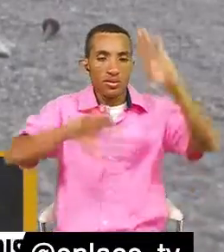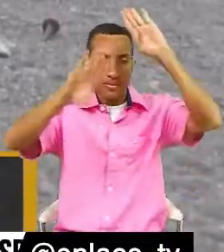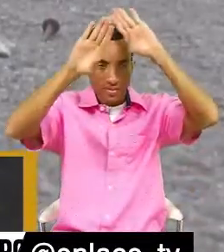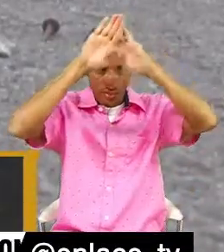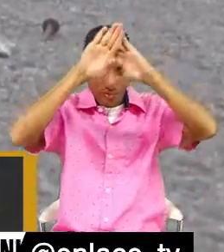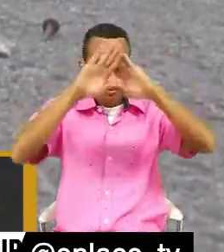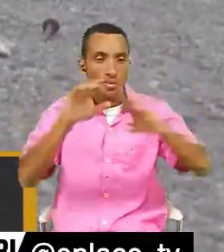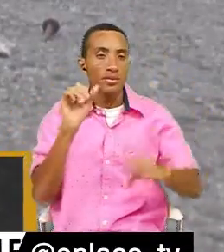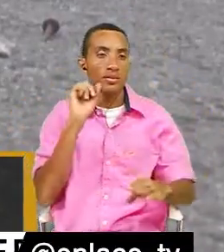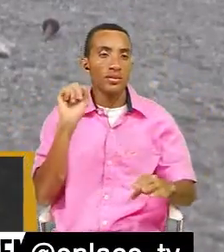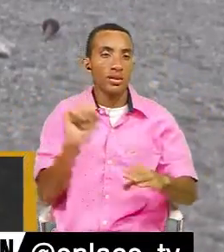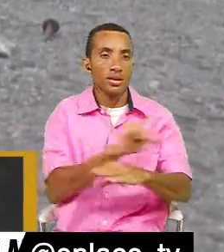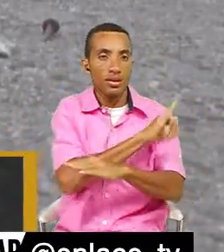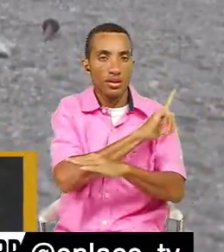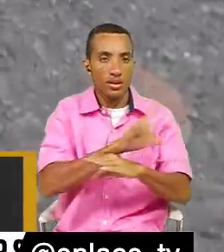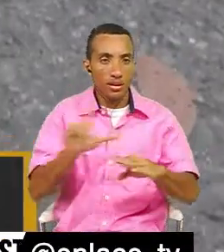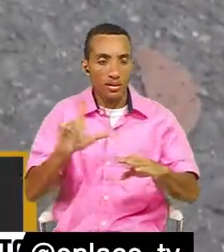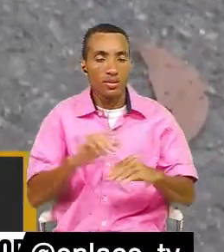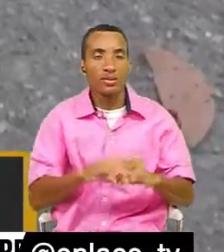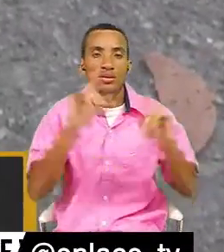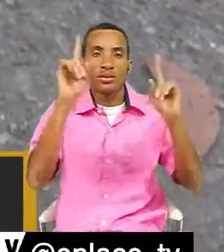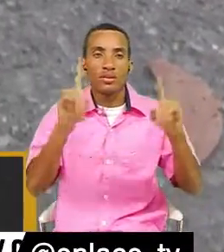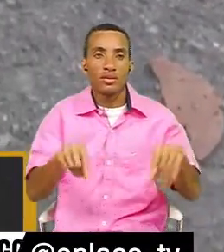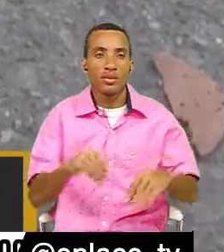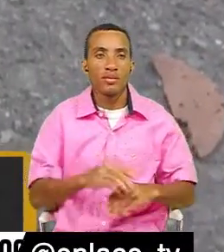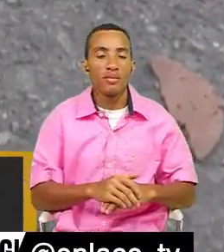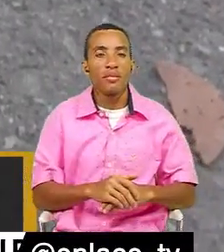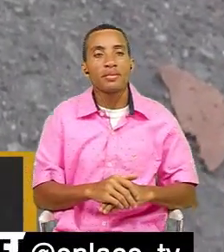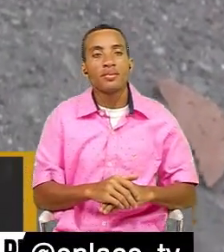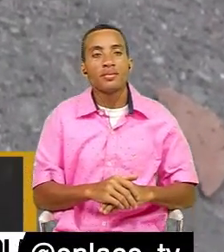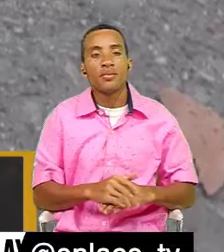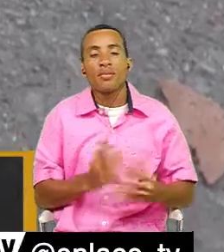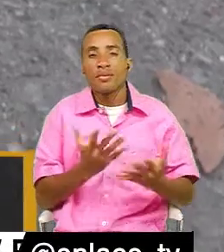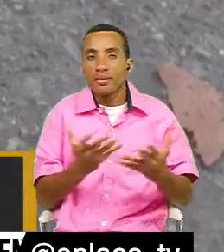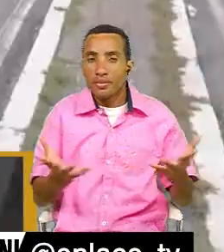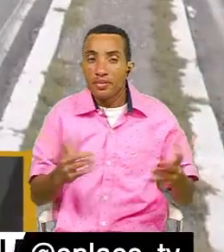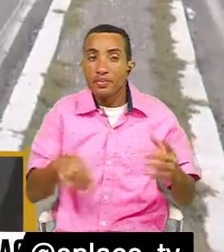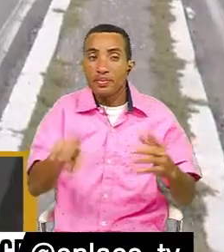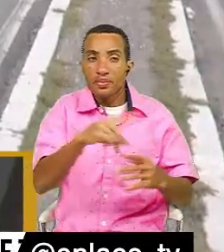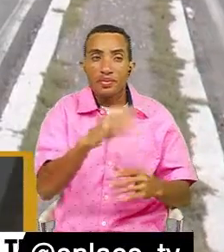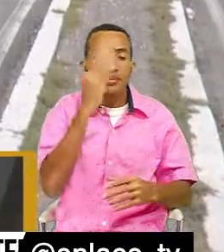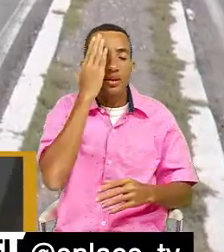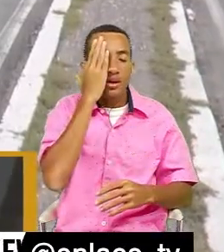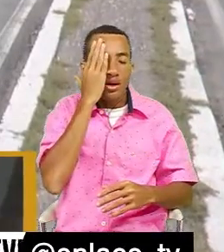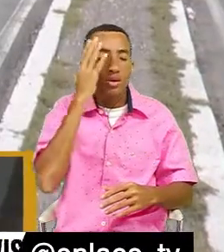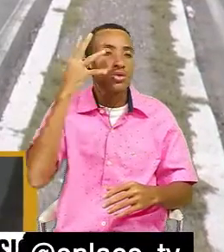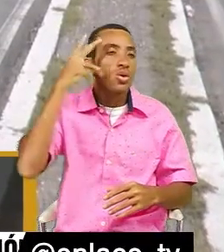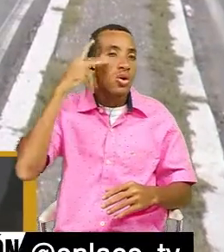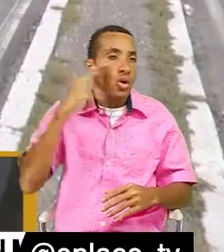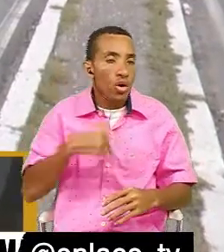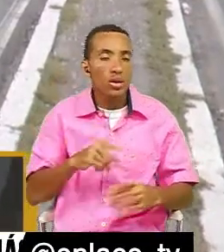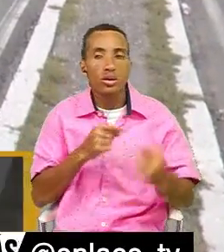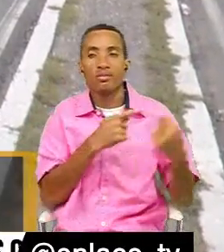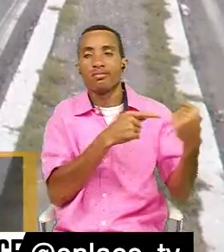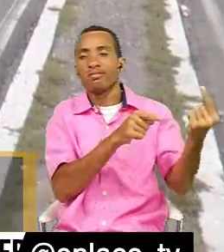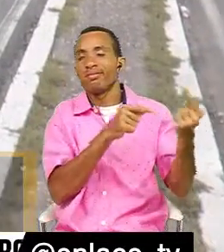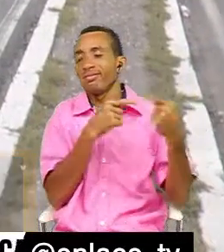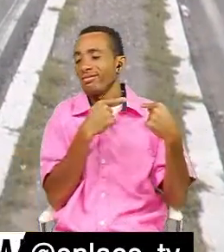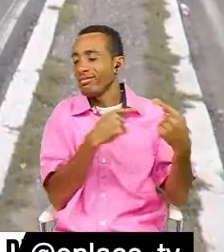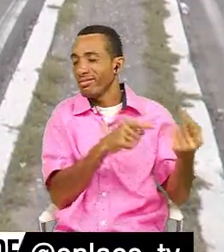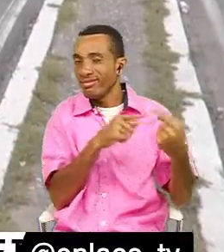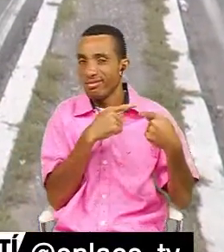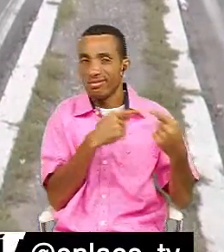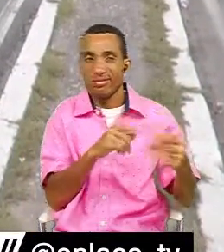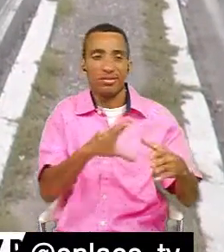Eso no es problema de Barranca Bermeja. Asimismo, los transportadores informales aseveraron que a diario se presentan roces con los taxistas en el